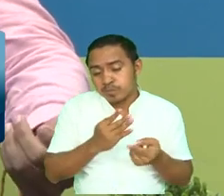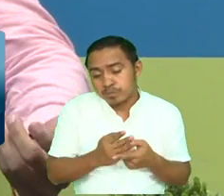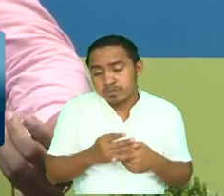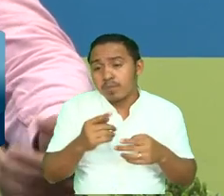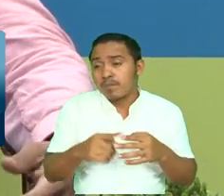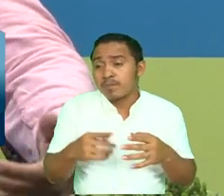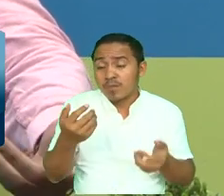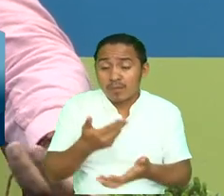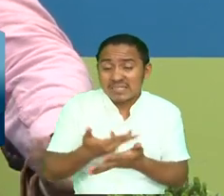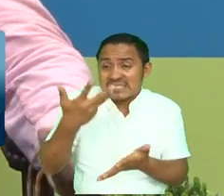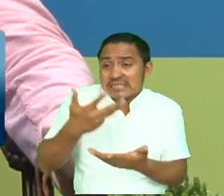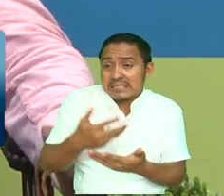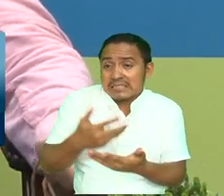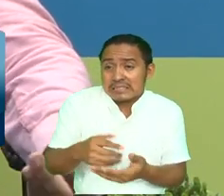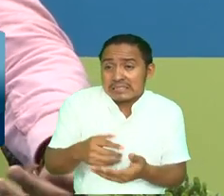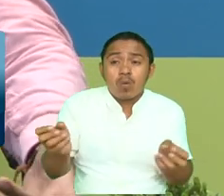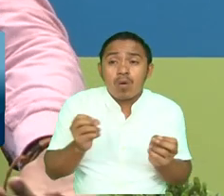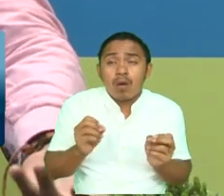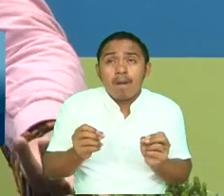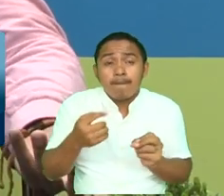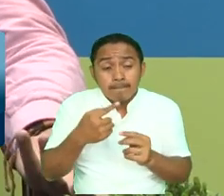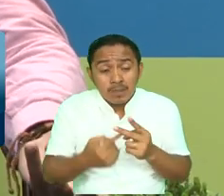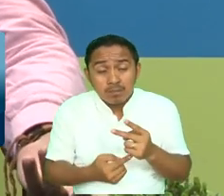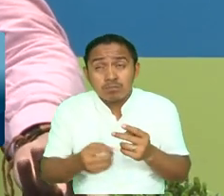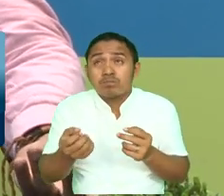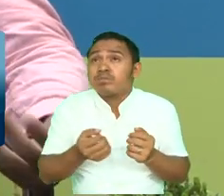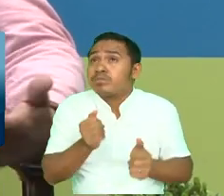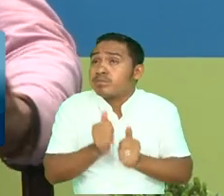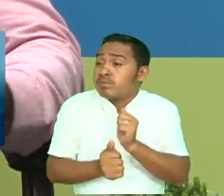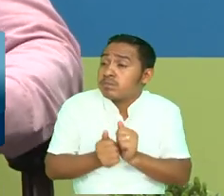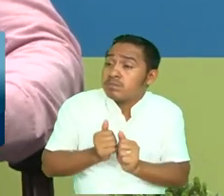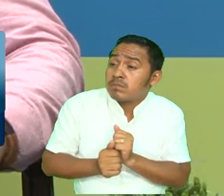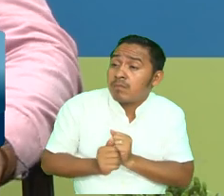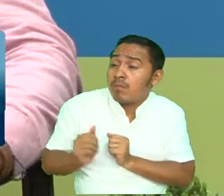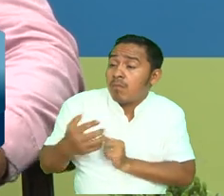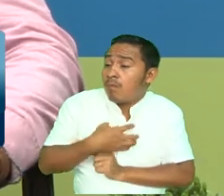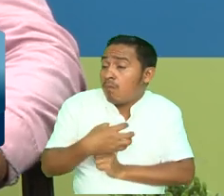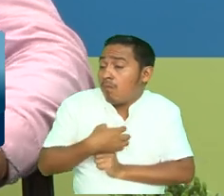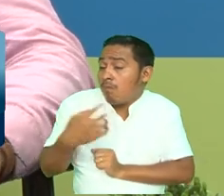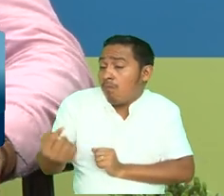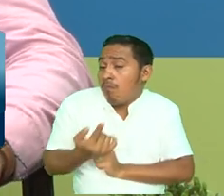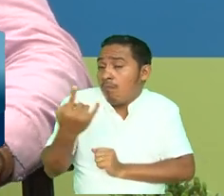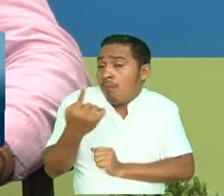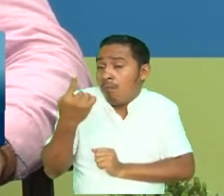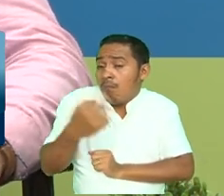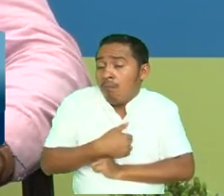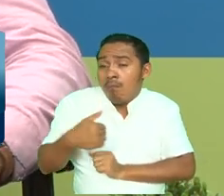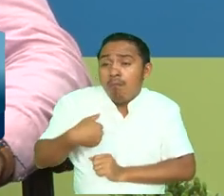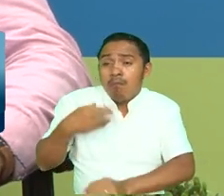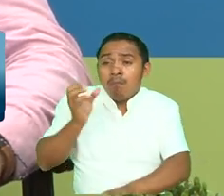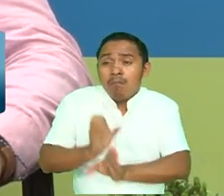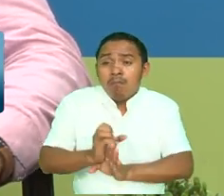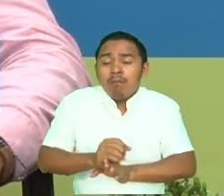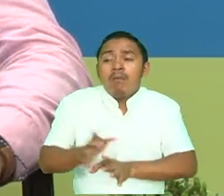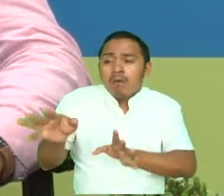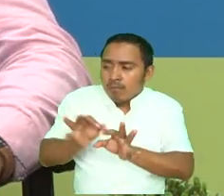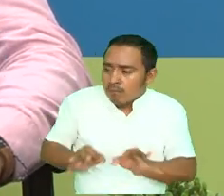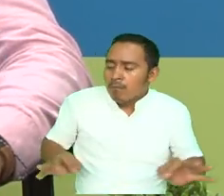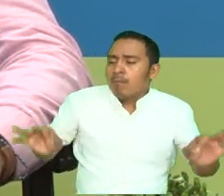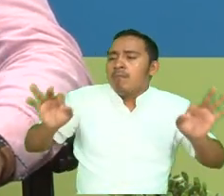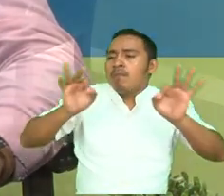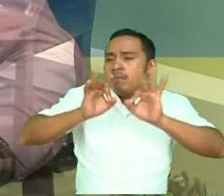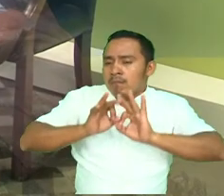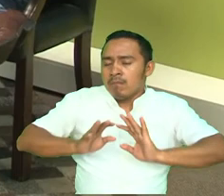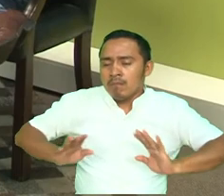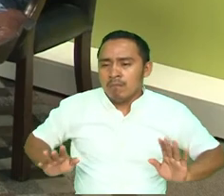la fiebre pueden aumentar la sudoración, y en realidad es un problema que ellos mismos se lo están causando. Ok. Muy importante entonces